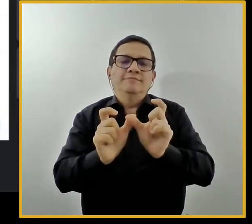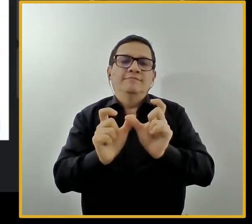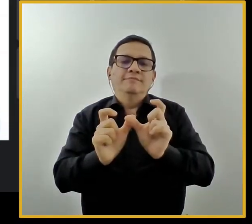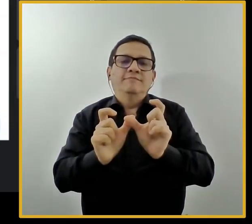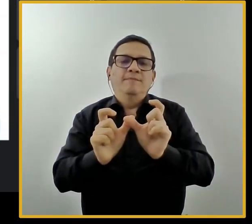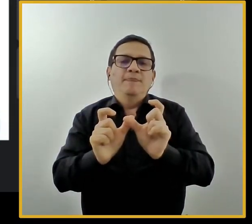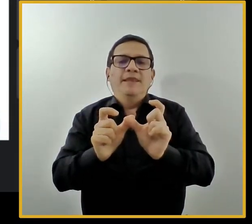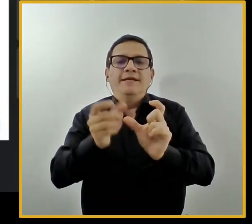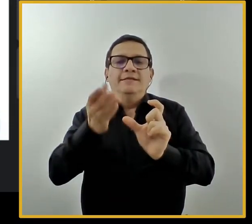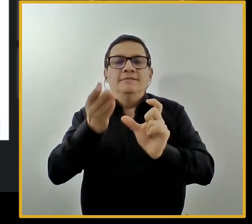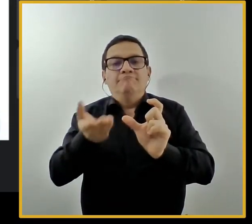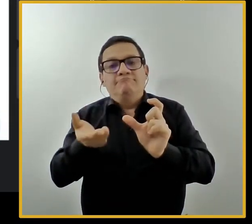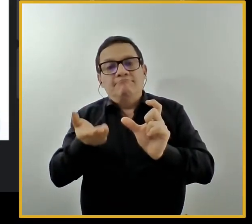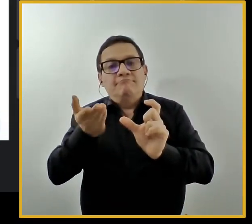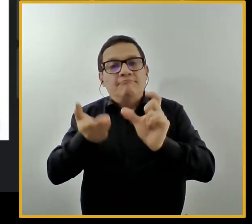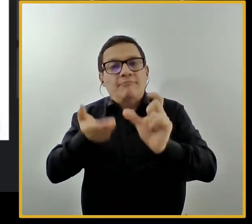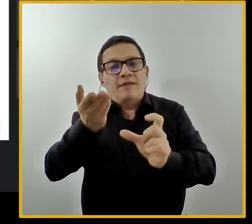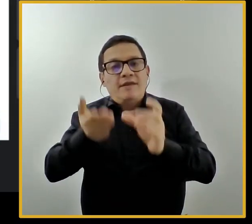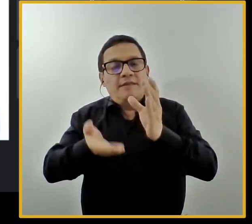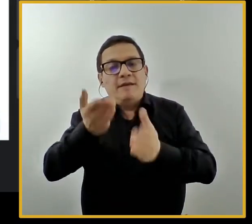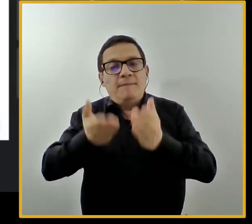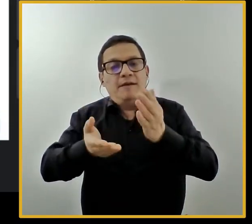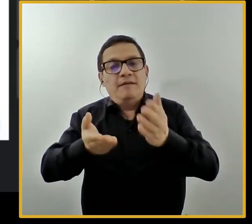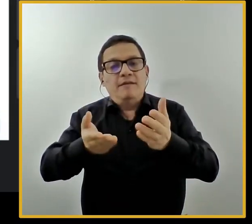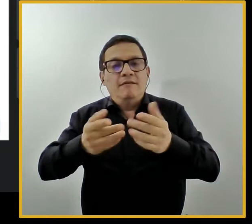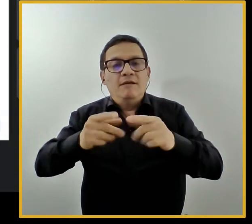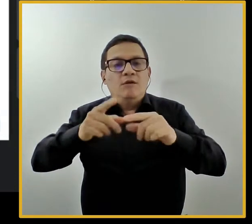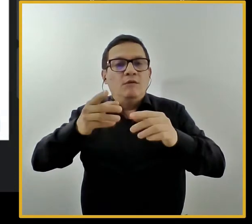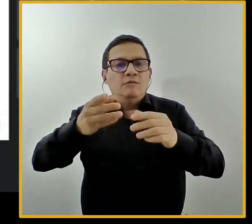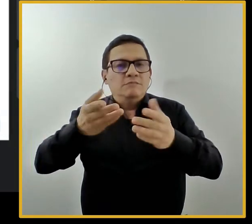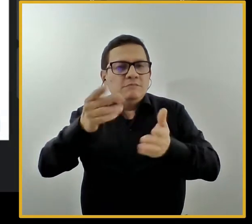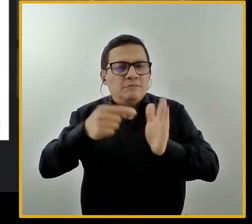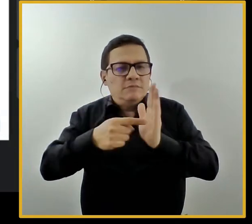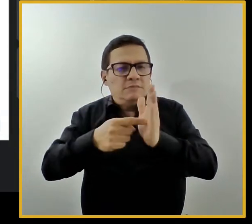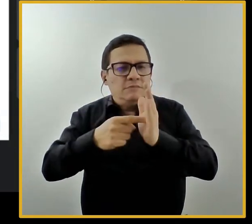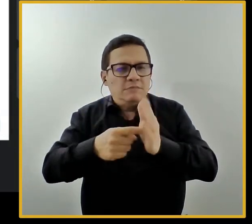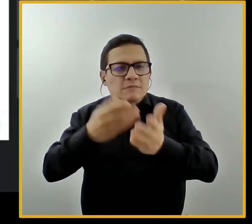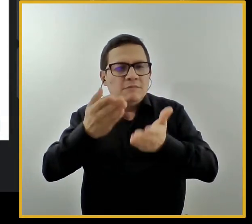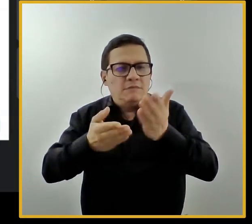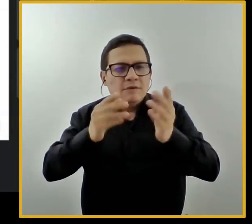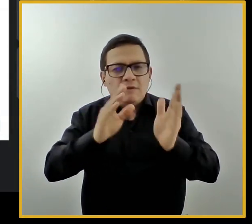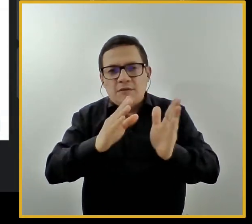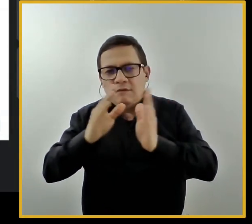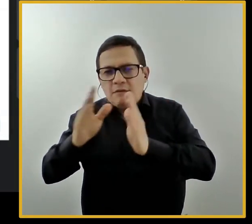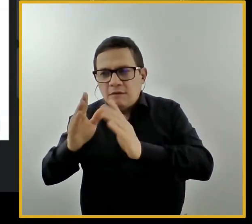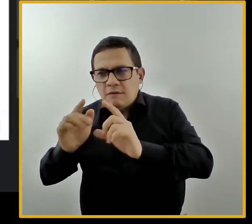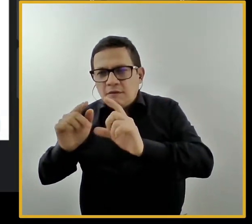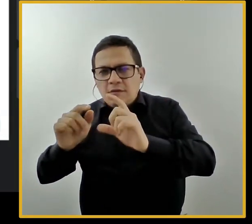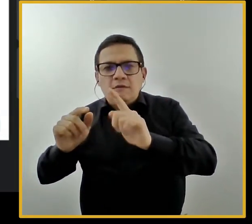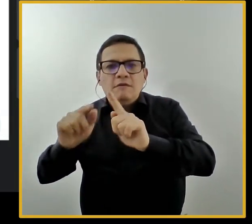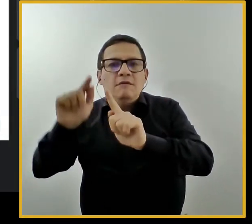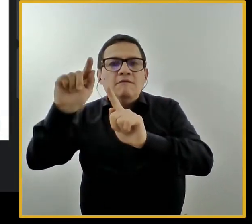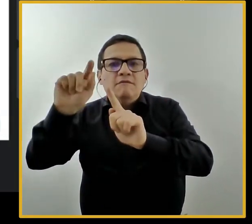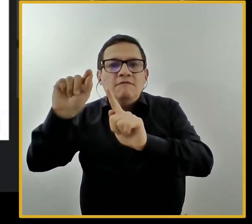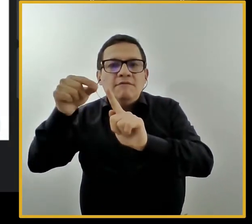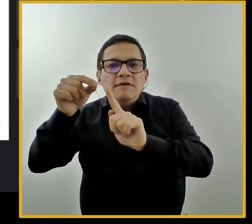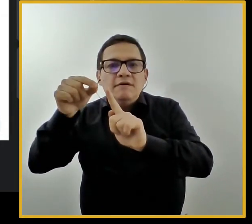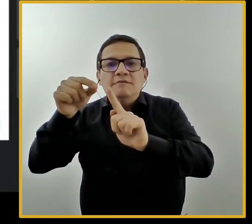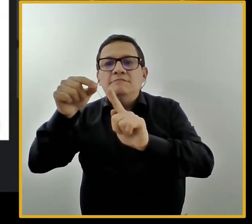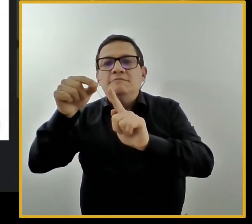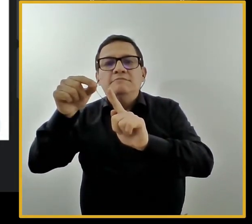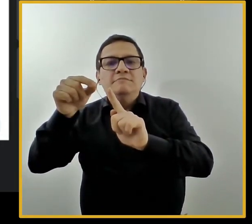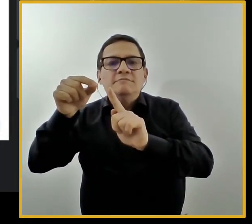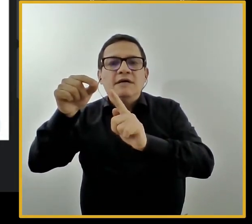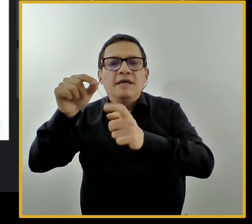¿cierto? Y de acuerdo pues a las variables que cada una de ellas pues estamos observando allí. Lo mismo pasa